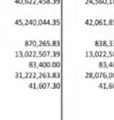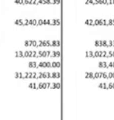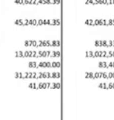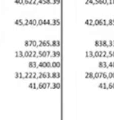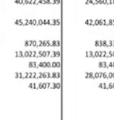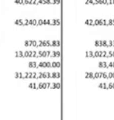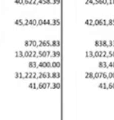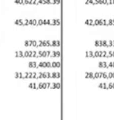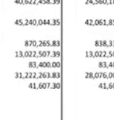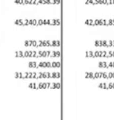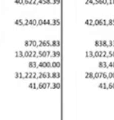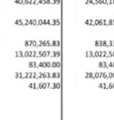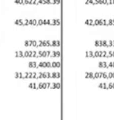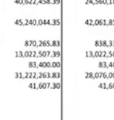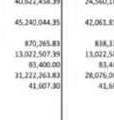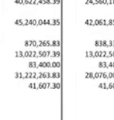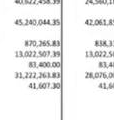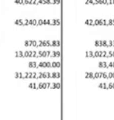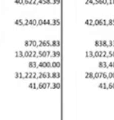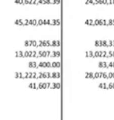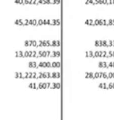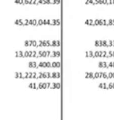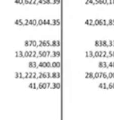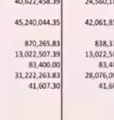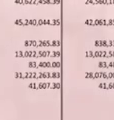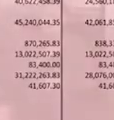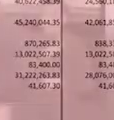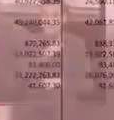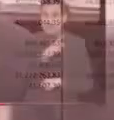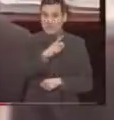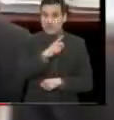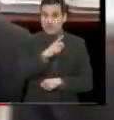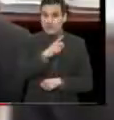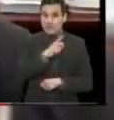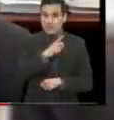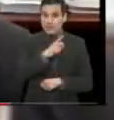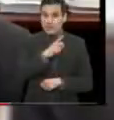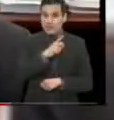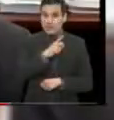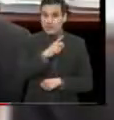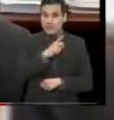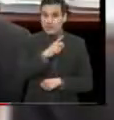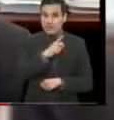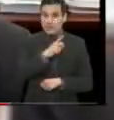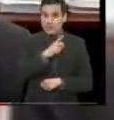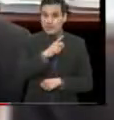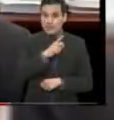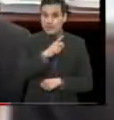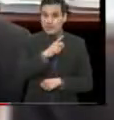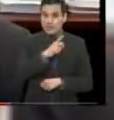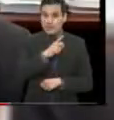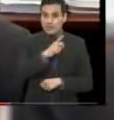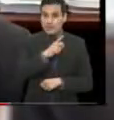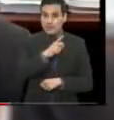en esos 11 meses del año pasado, la partida presupuestal que más recursos consumió fue